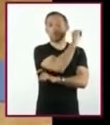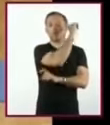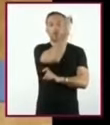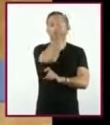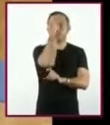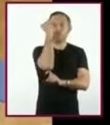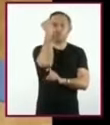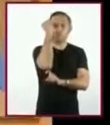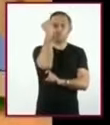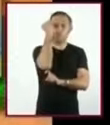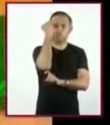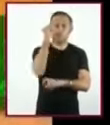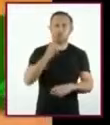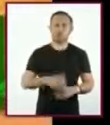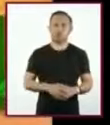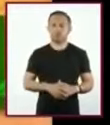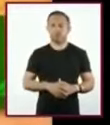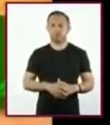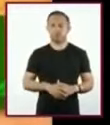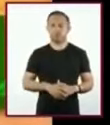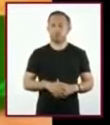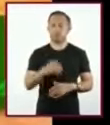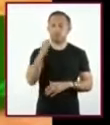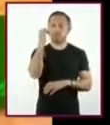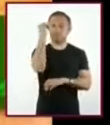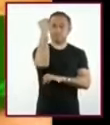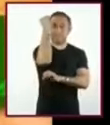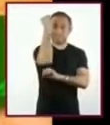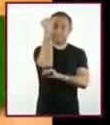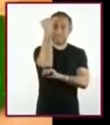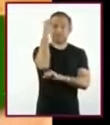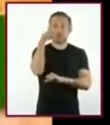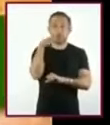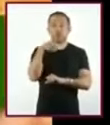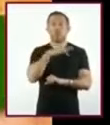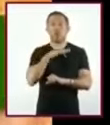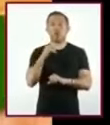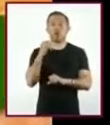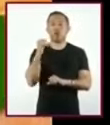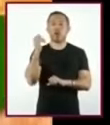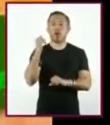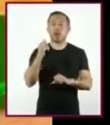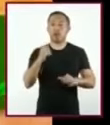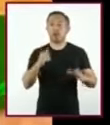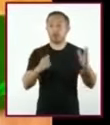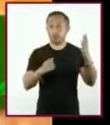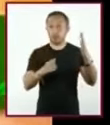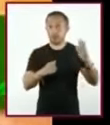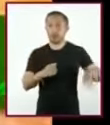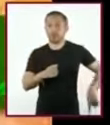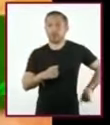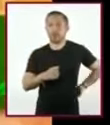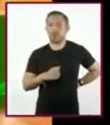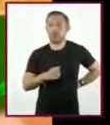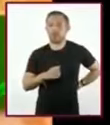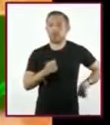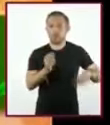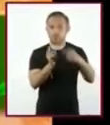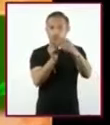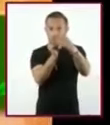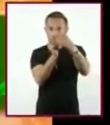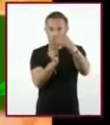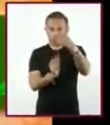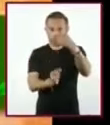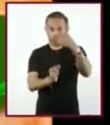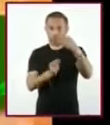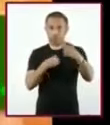encima de la rodilla. Estando en esa posición, llevas tu mano izquierda atrás en línea con el sacro, te yergues